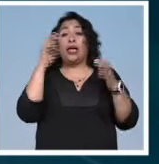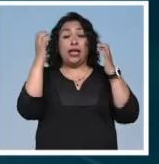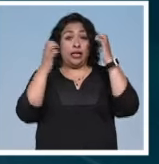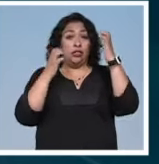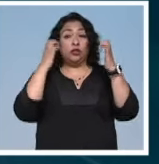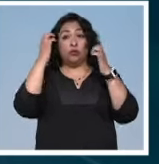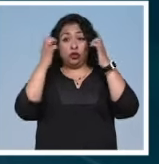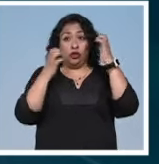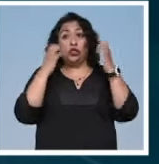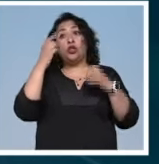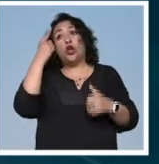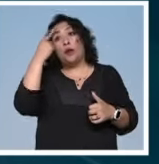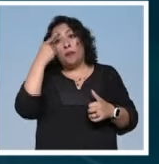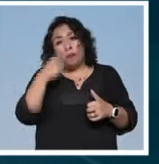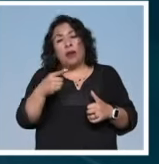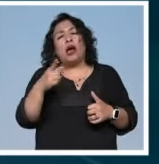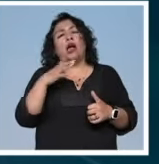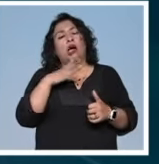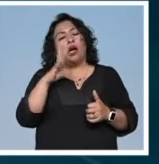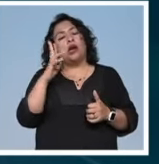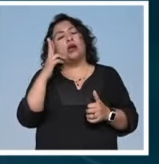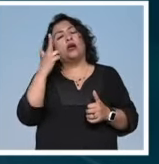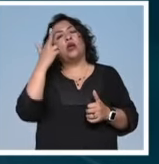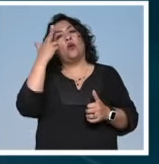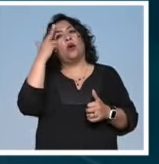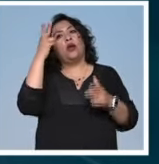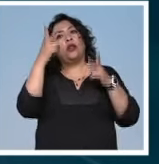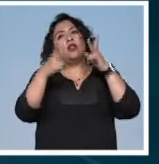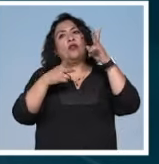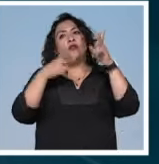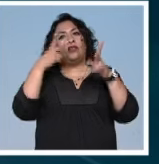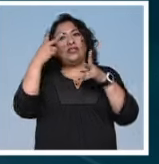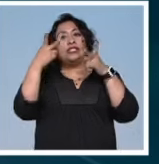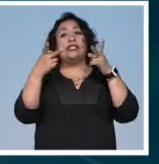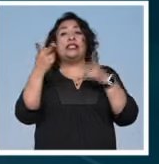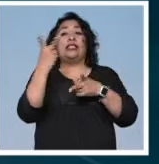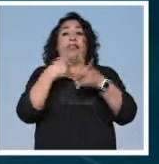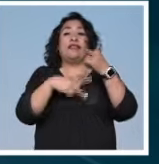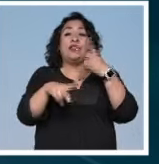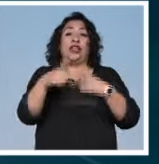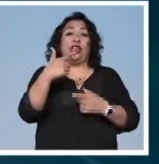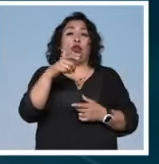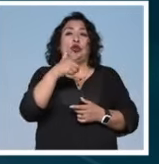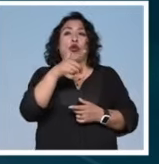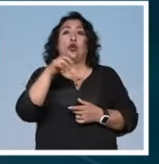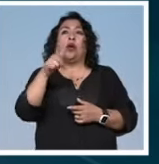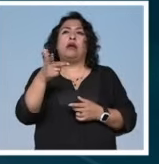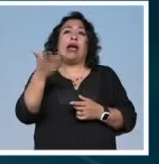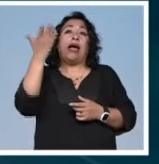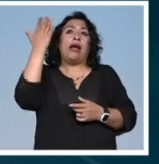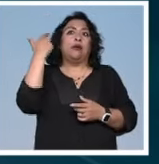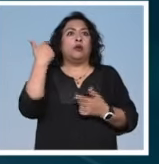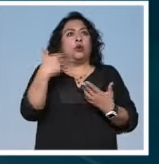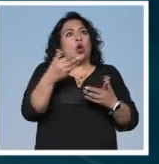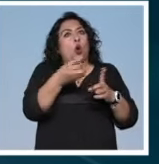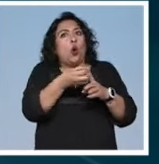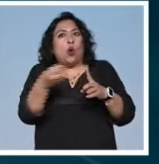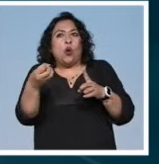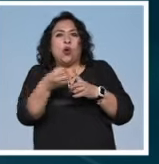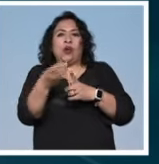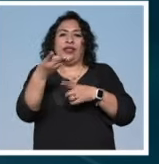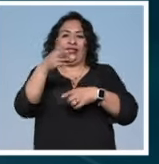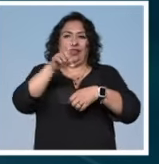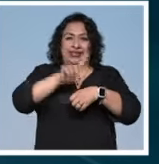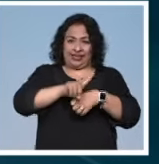exposición justamente para recordar esta visita del general de Gaulle. Imaginen que en esta época era toda una organización, son